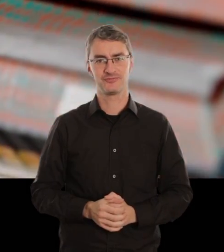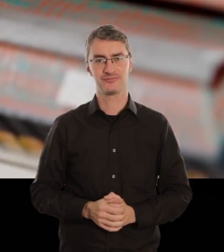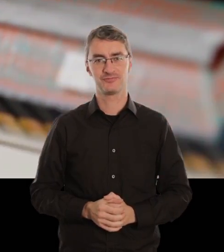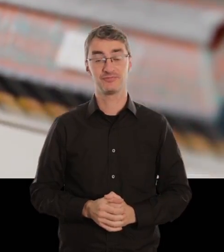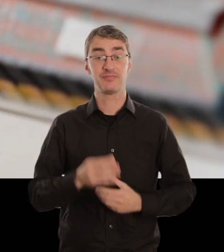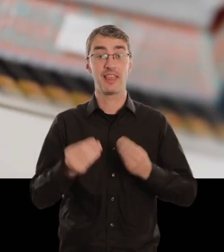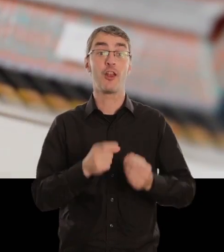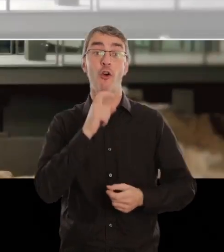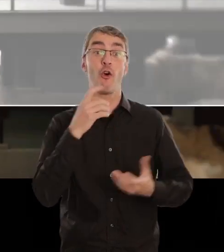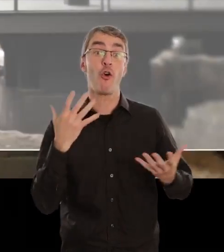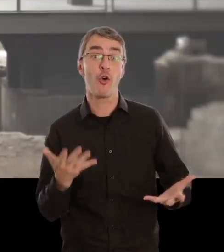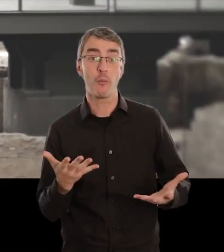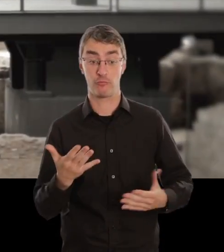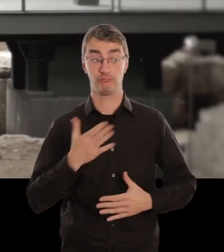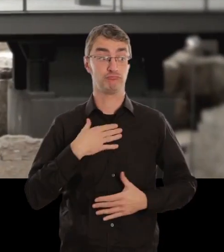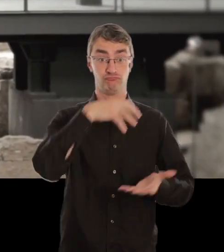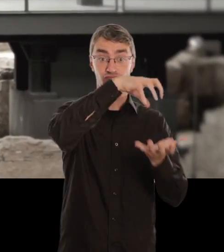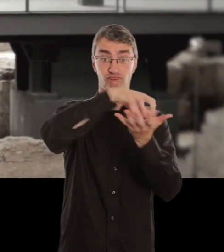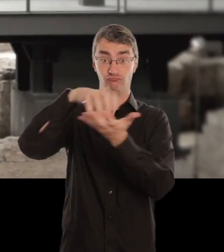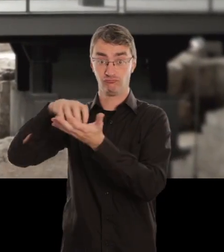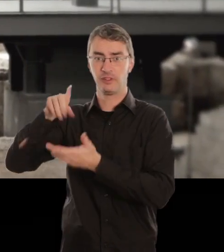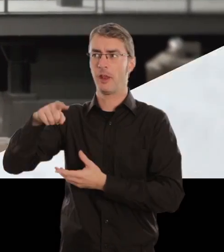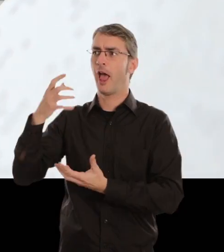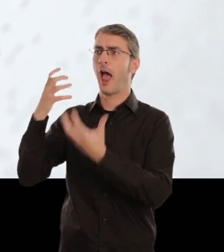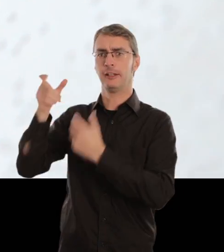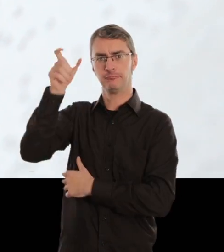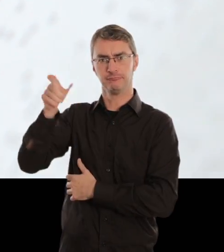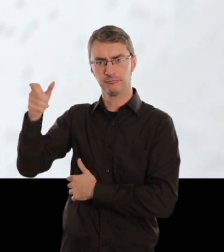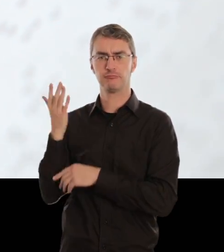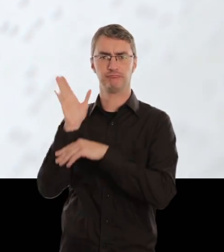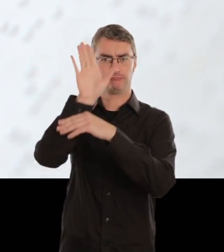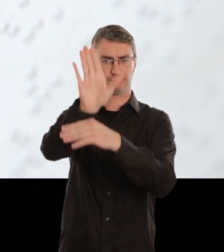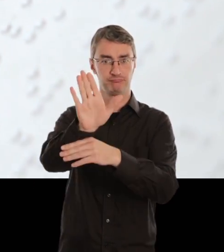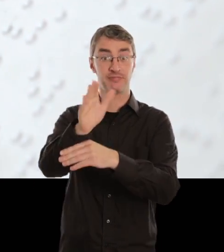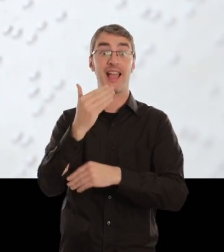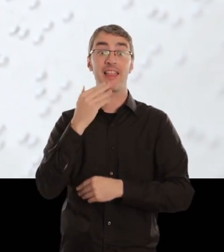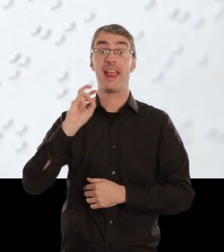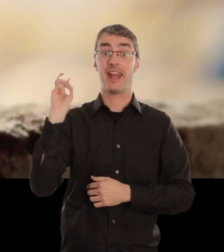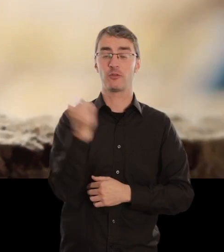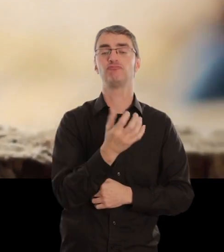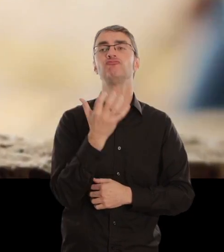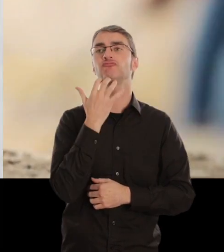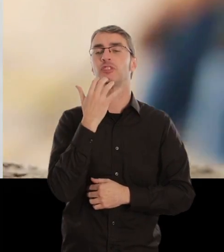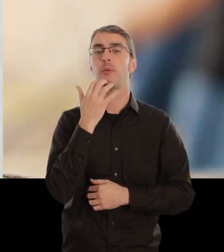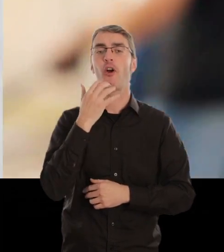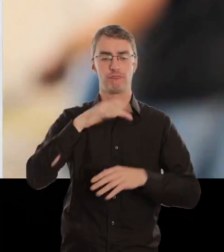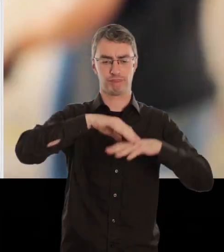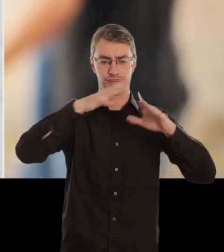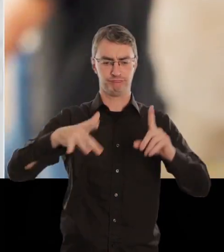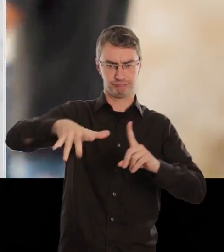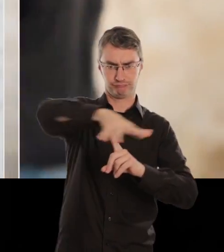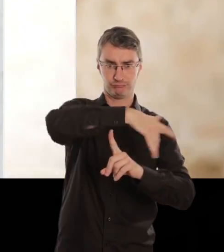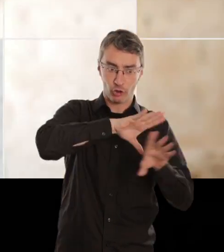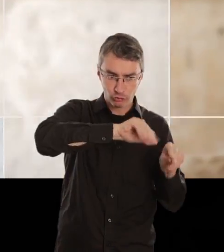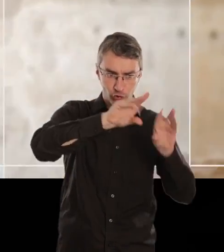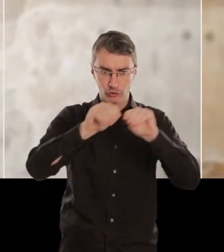Para hacerlo, ponemos nuestro patrimonio y nuestros artistas a tu alcance. Y gracias a recursos como las maquetas táctiles